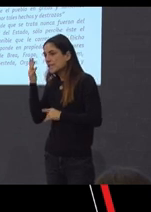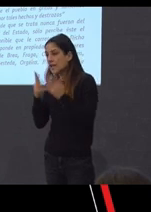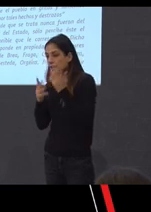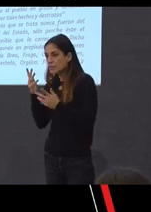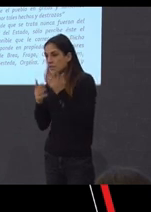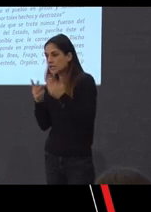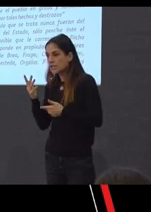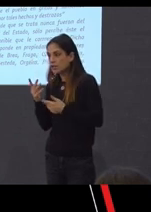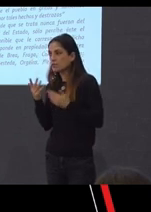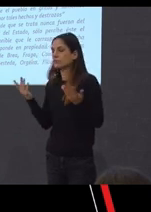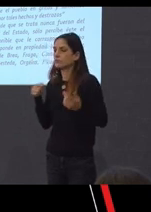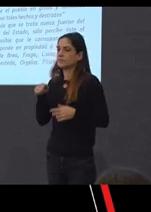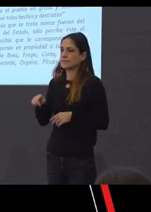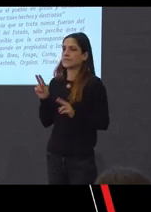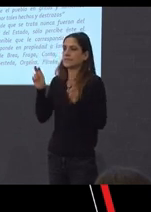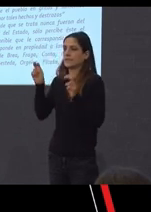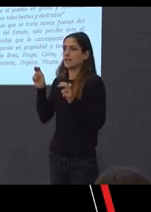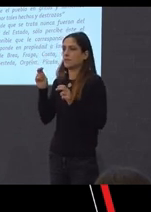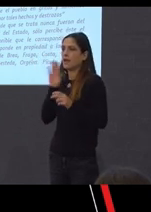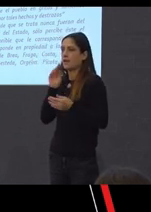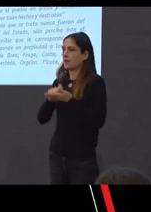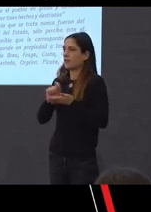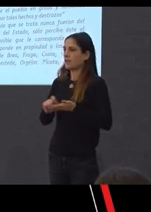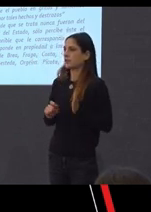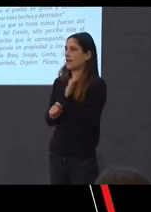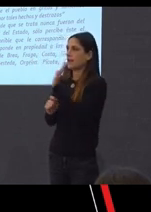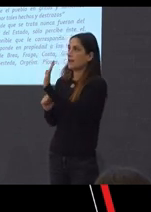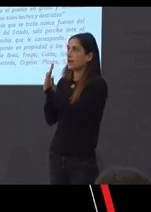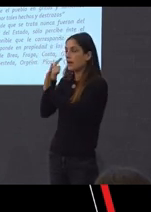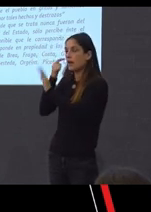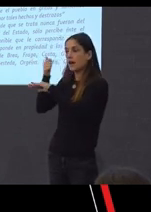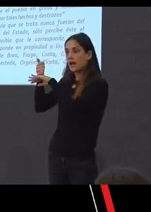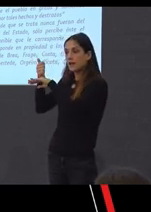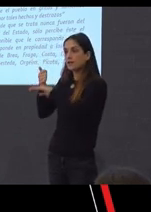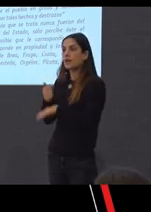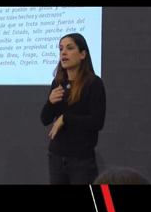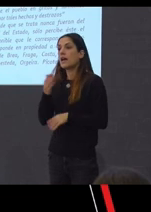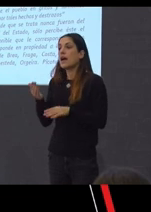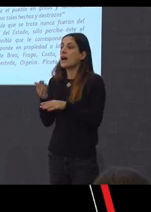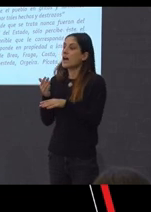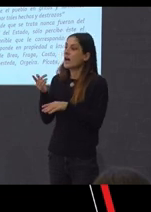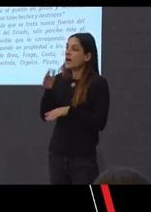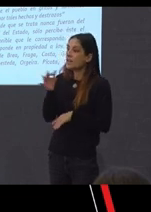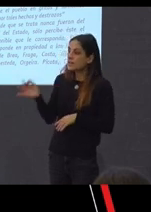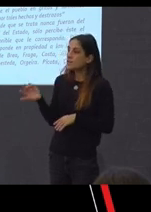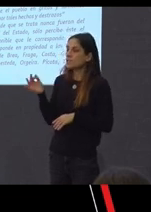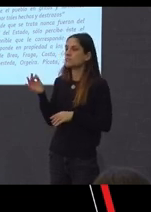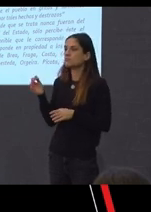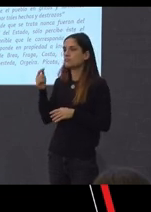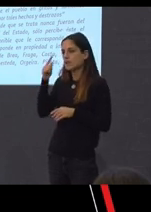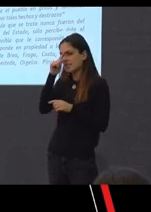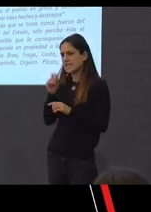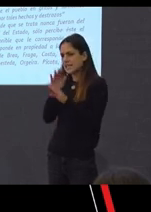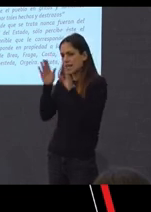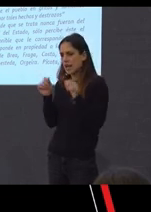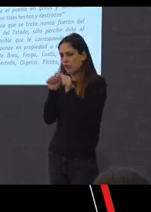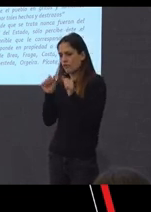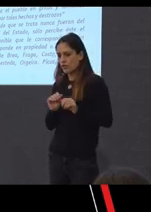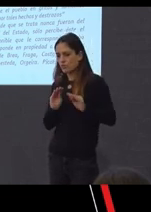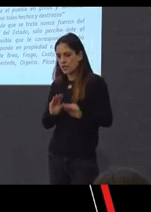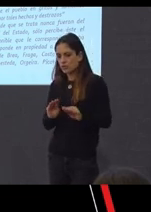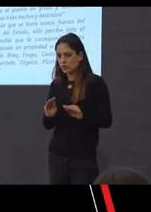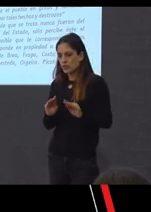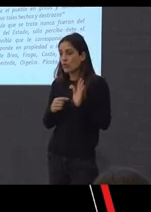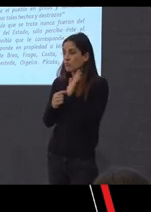os veciños nestas cartas. Pero tamén, aparte de revestilo deste discurso de afinidade ao réxime, deixan moi claro o seu plantexamento. O seu plantexamento